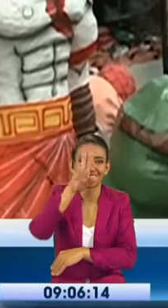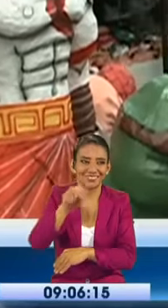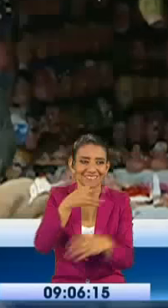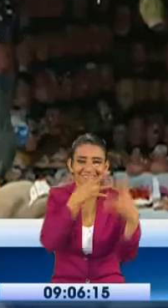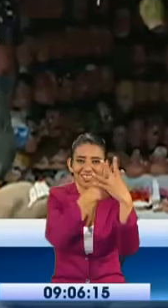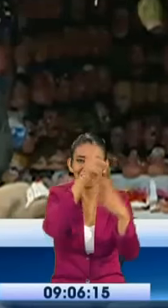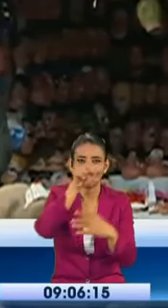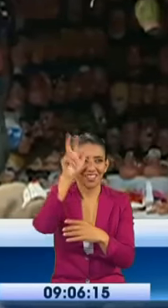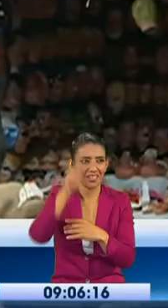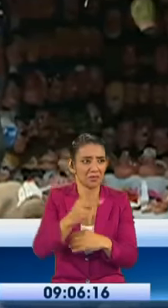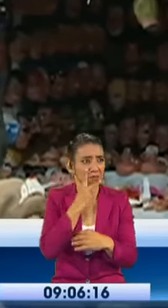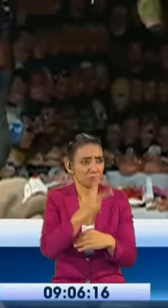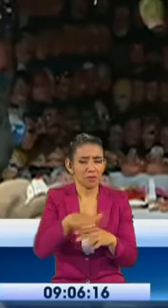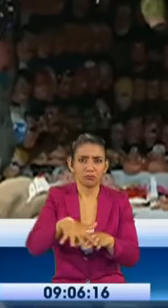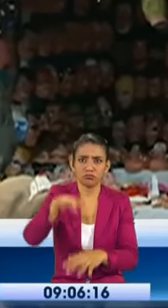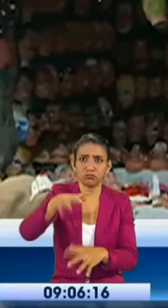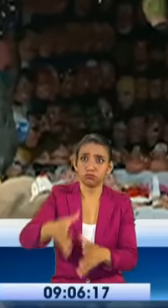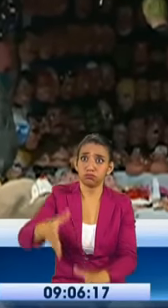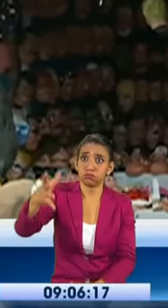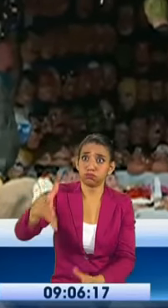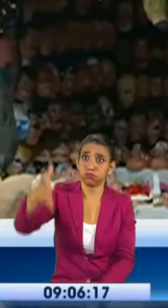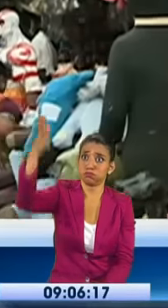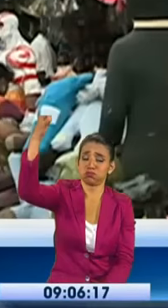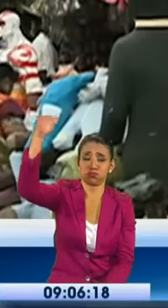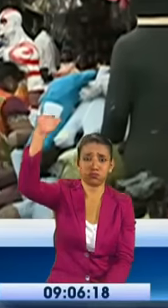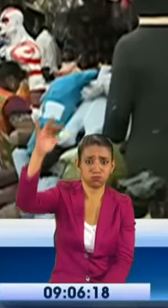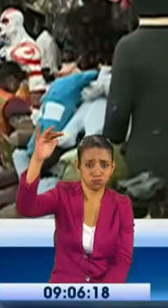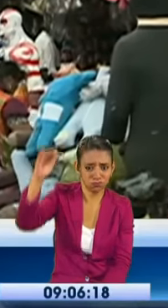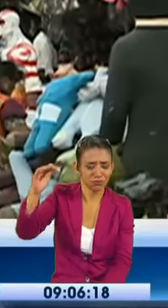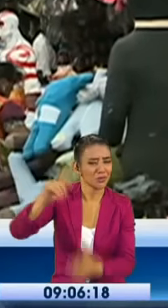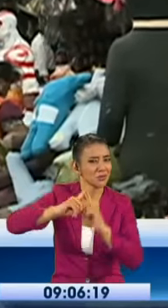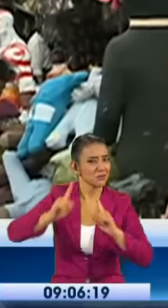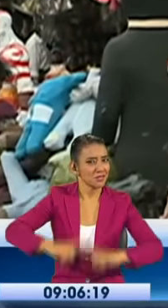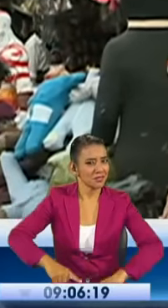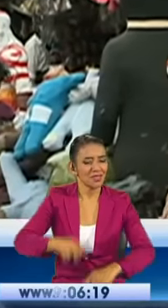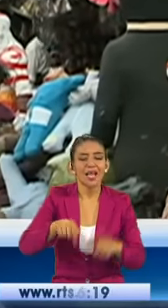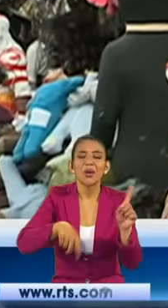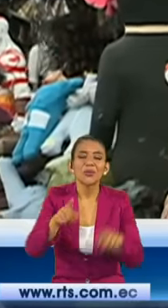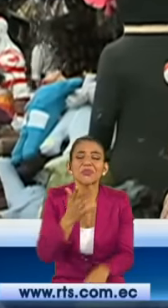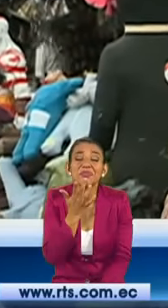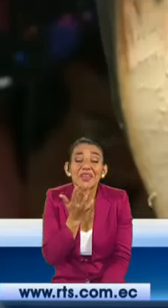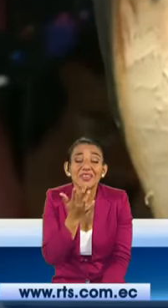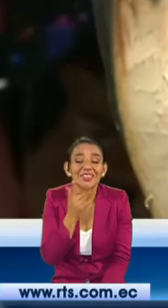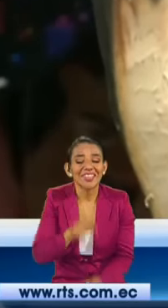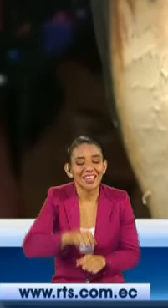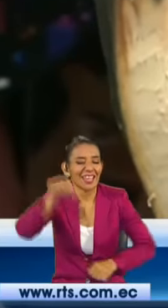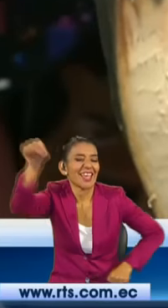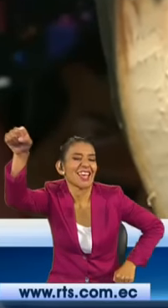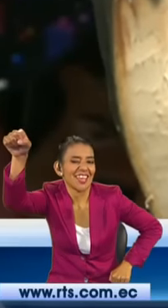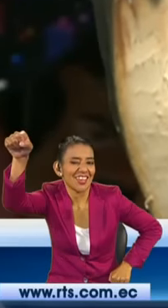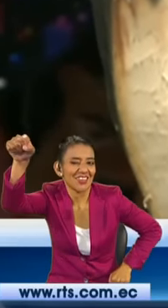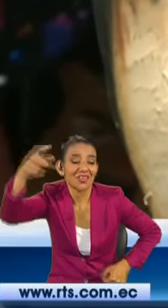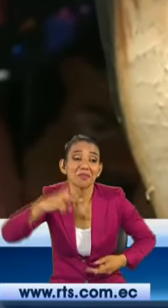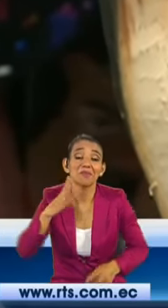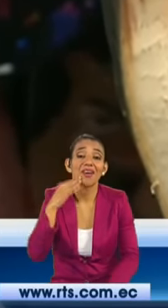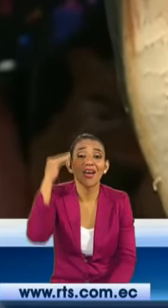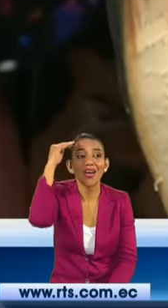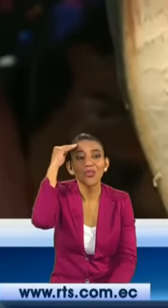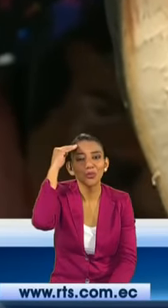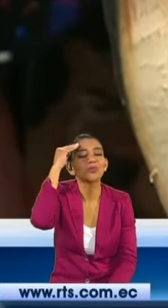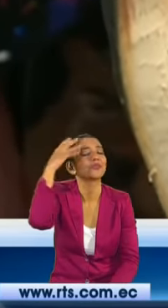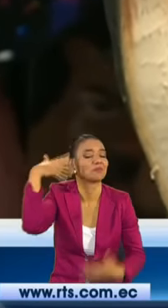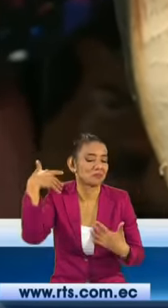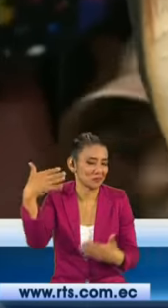se observan monigotes de todo tamaño y de diferentes personajes. Los favoritos son los superhéroes para los niños y para los adultos los